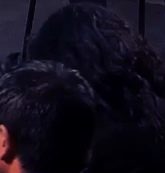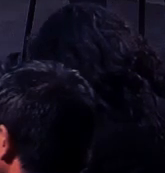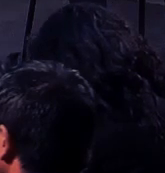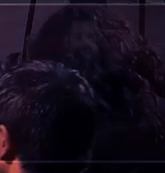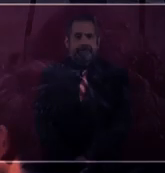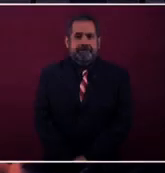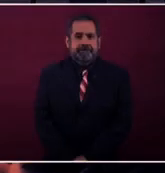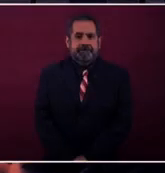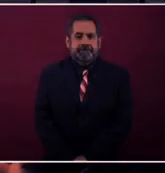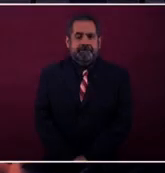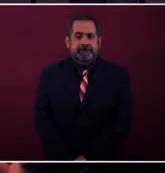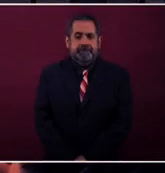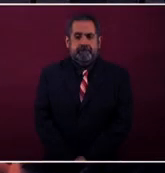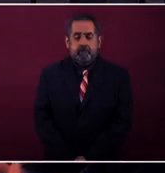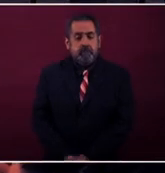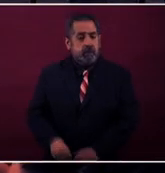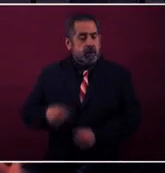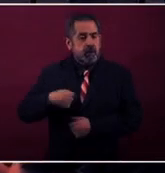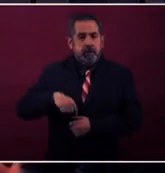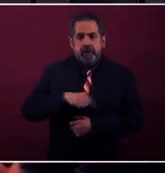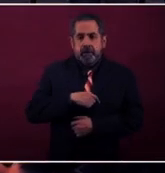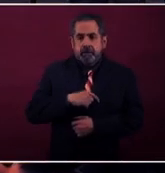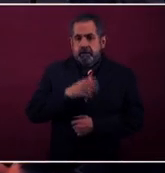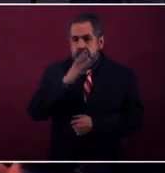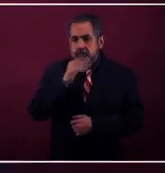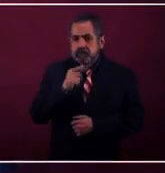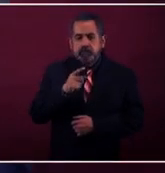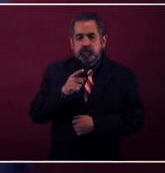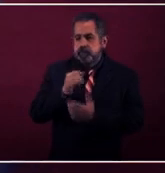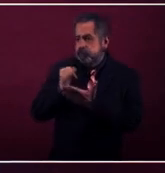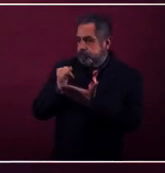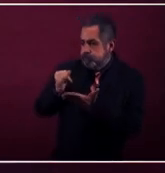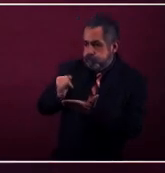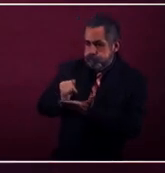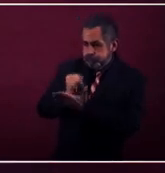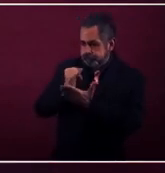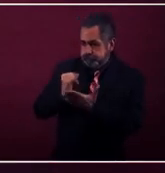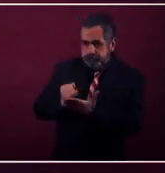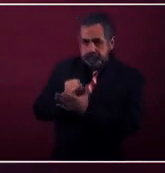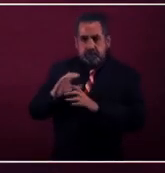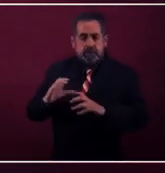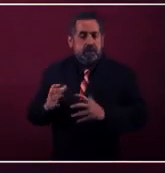nosotros no podemos tomar decisiones